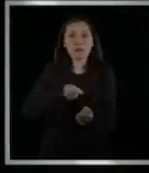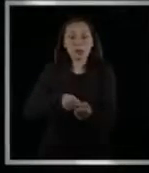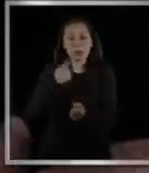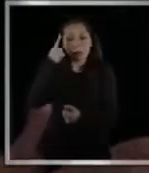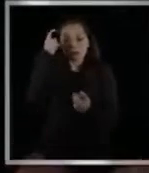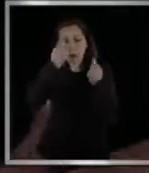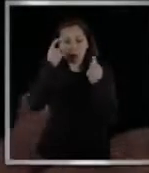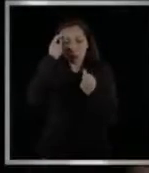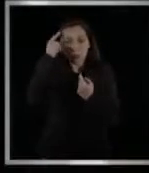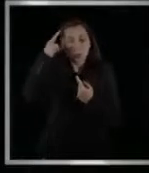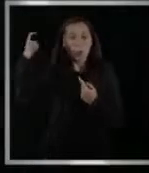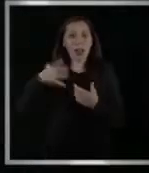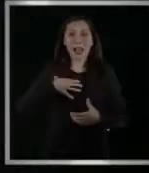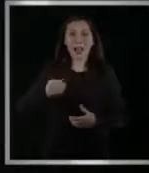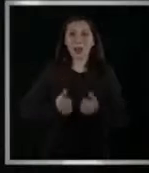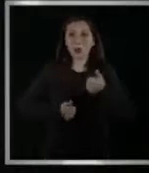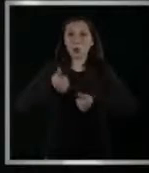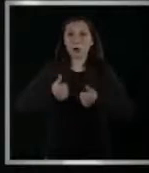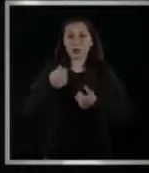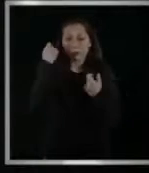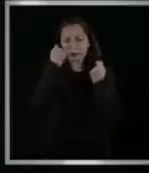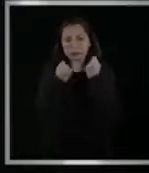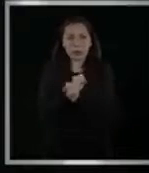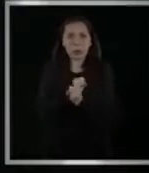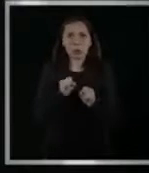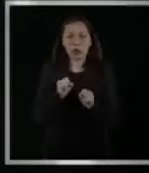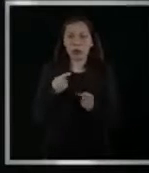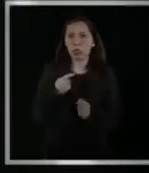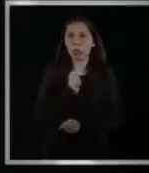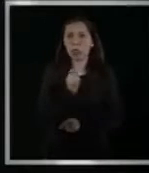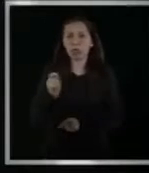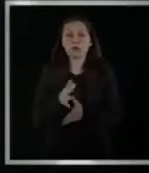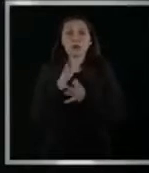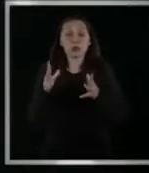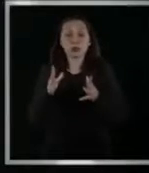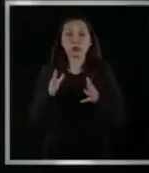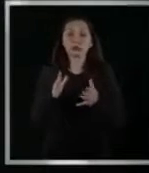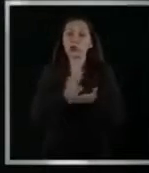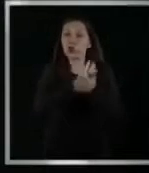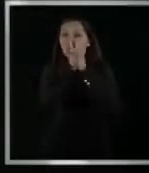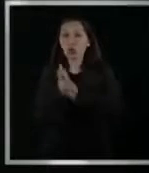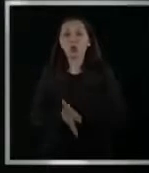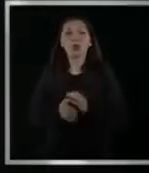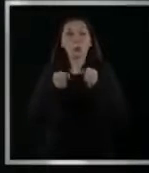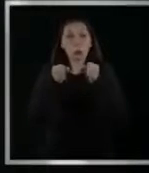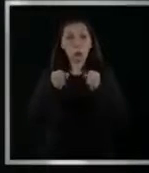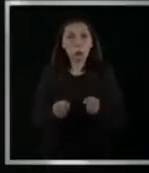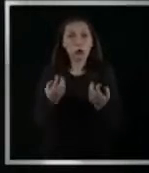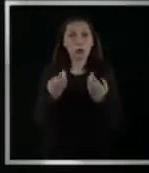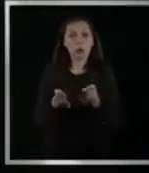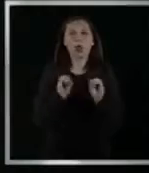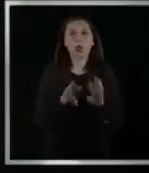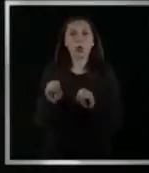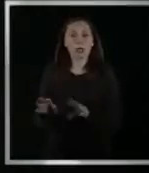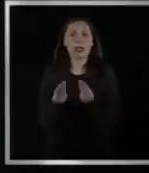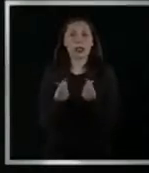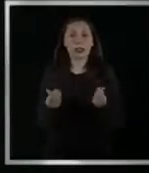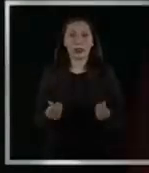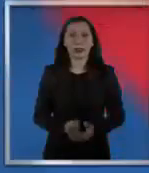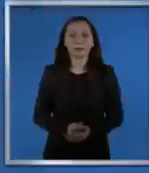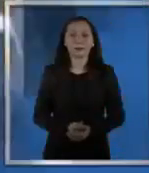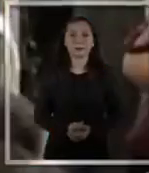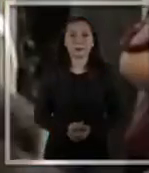familia vea transformado el sueño de un hijo profesional en una pesadilla por la mochila de deudas y que todos van a tener la oportunidad de una